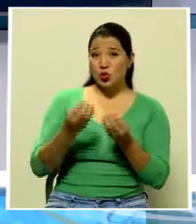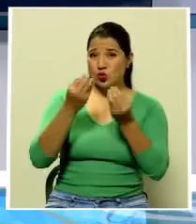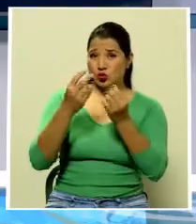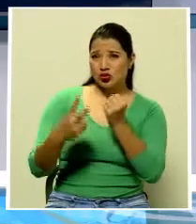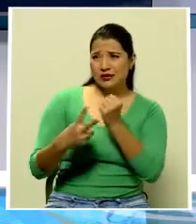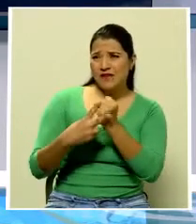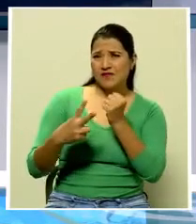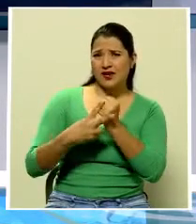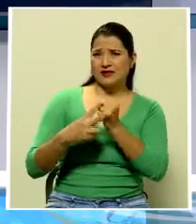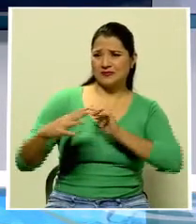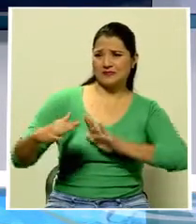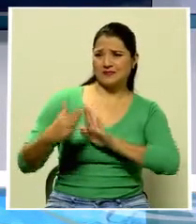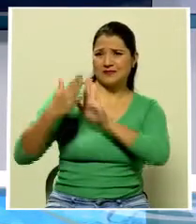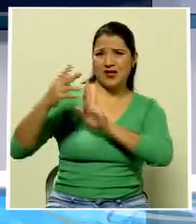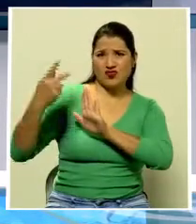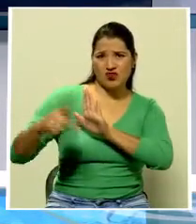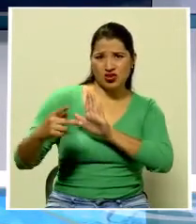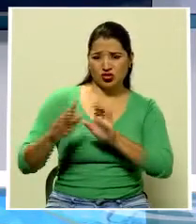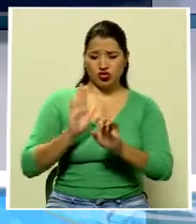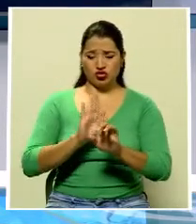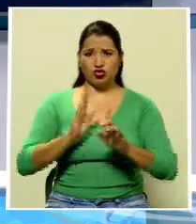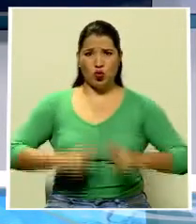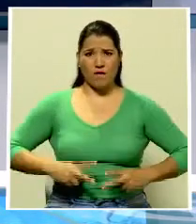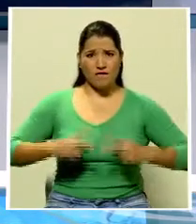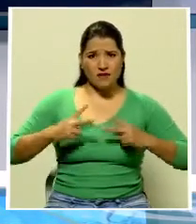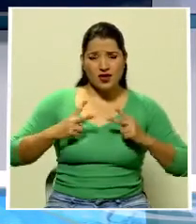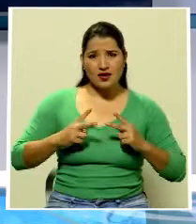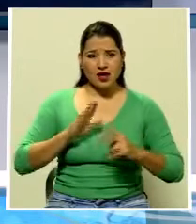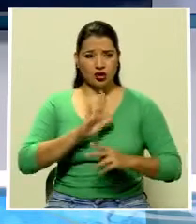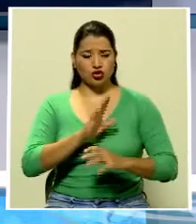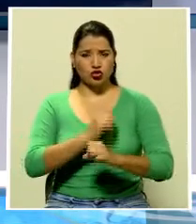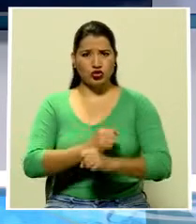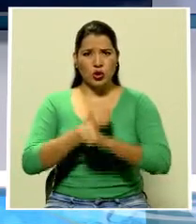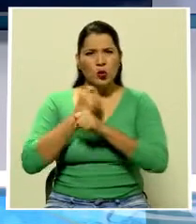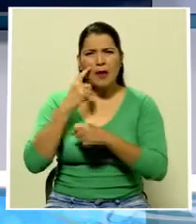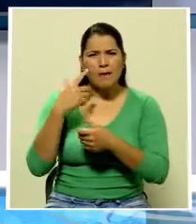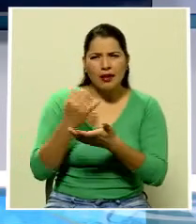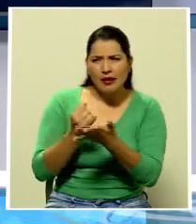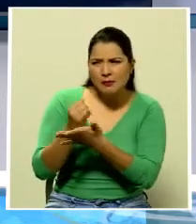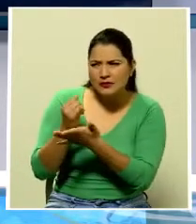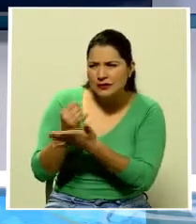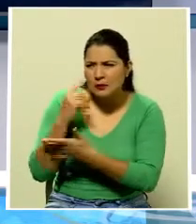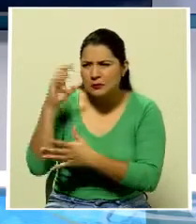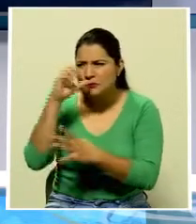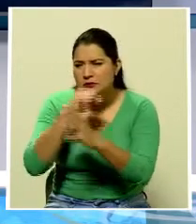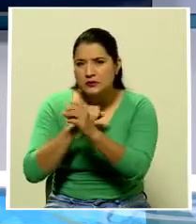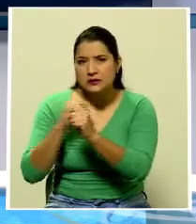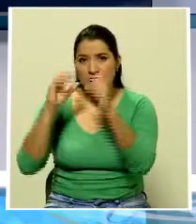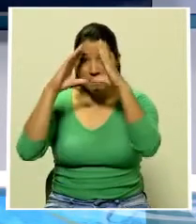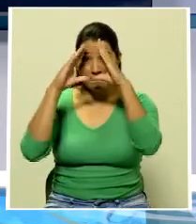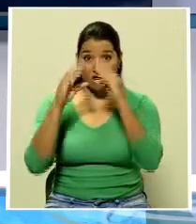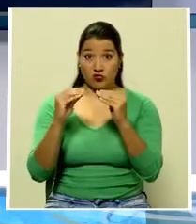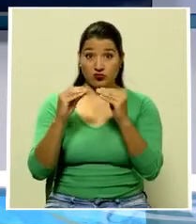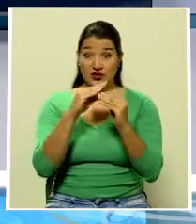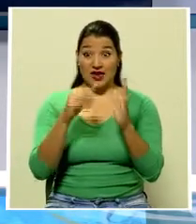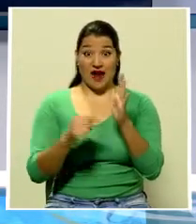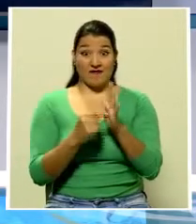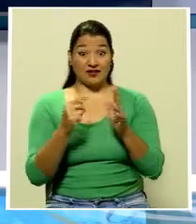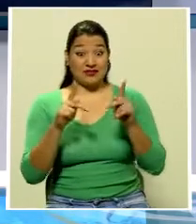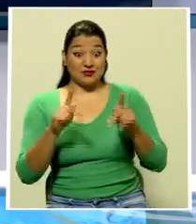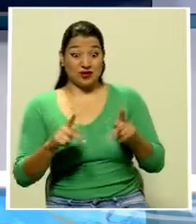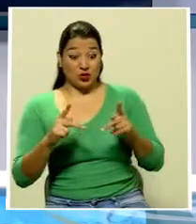su vida y su estabilidad para investigar, para descubrir la información que incomoda a los